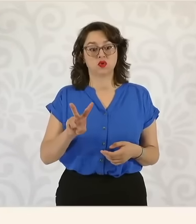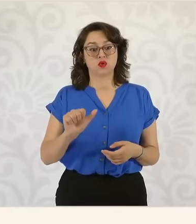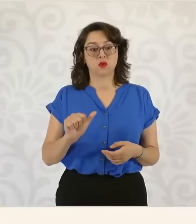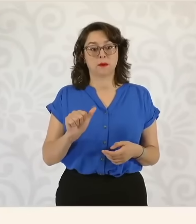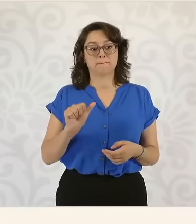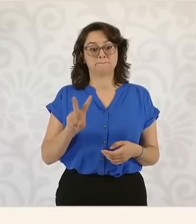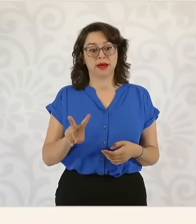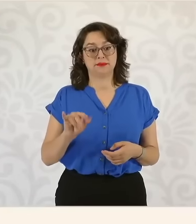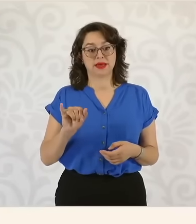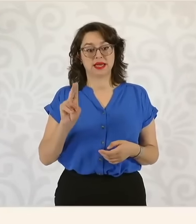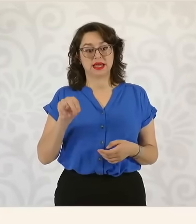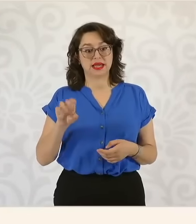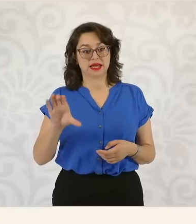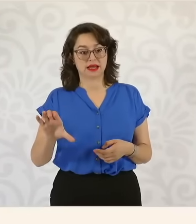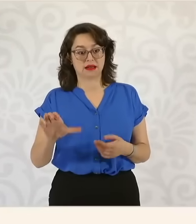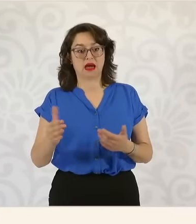moral diferente.